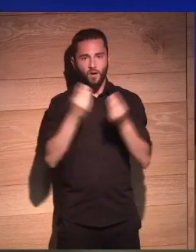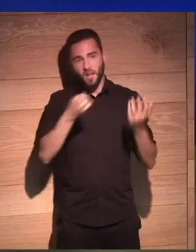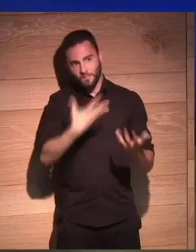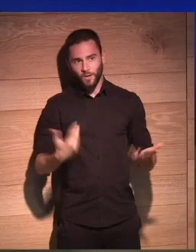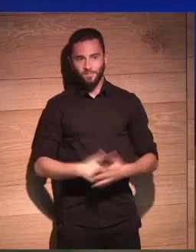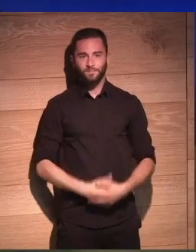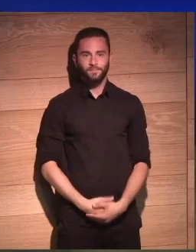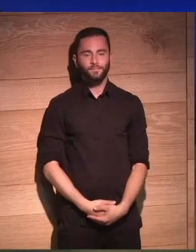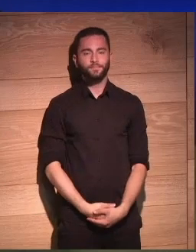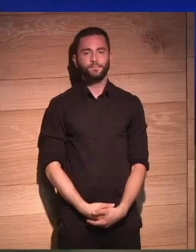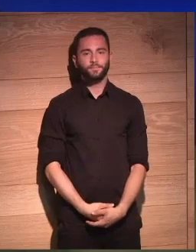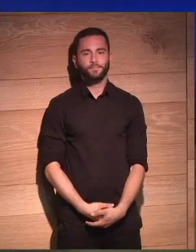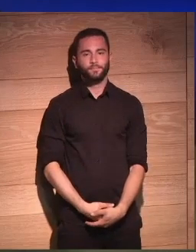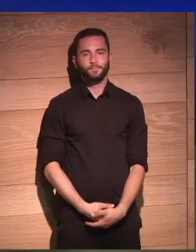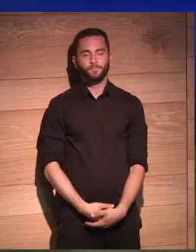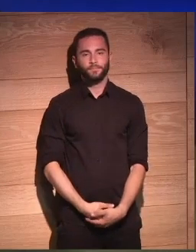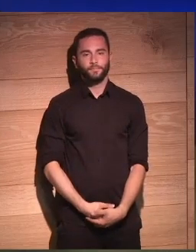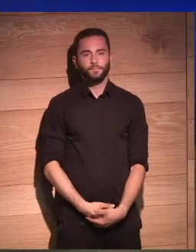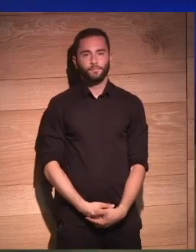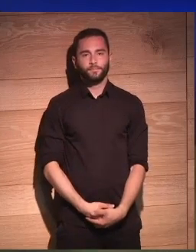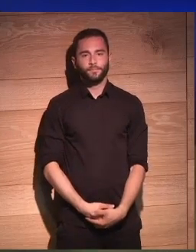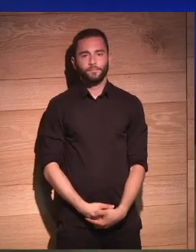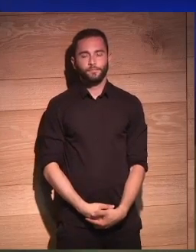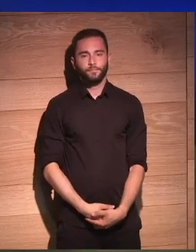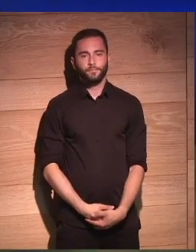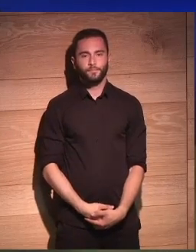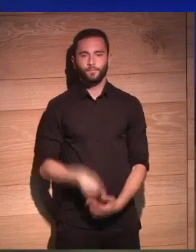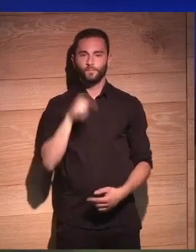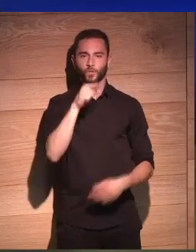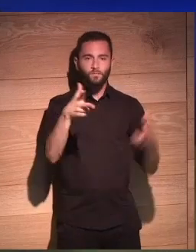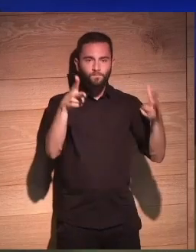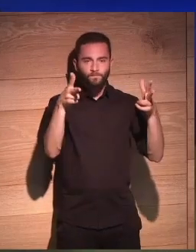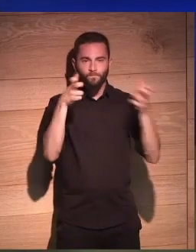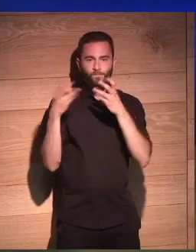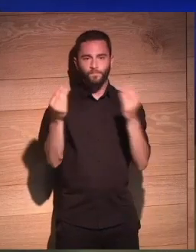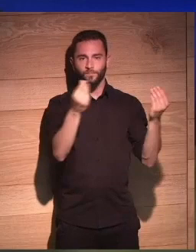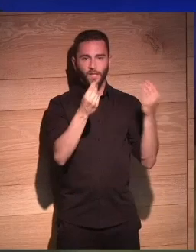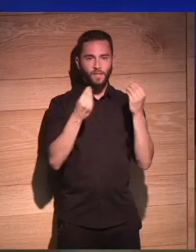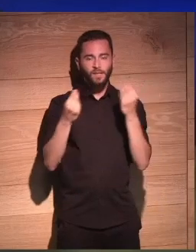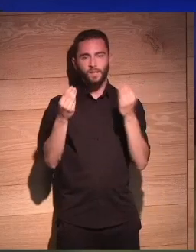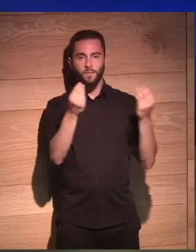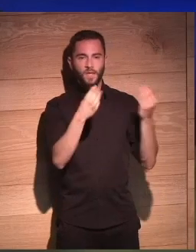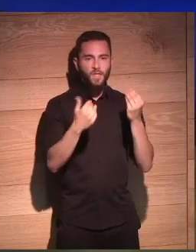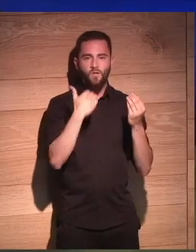bueno. ¿Has percibido un cierto rebote, de algún modo, rebote en el sentido de